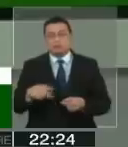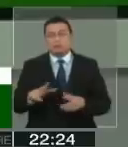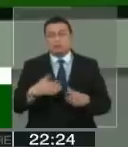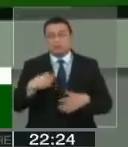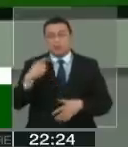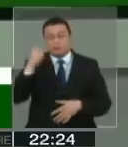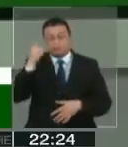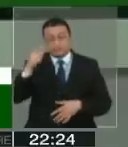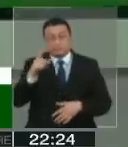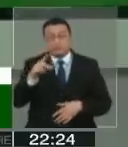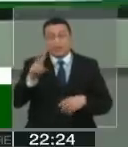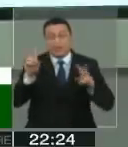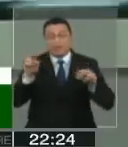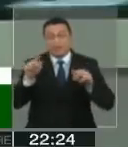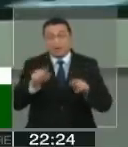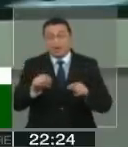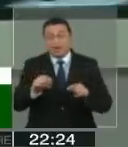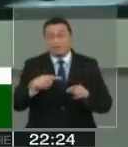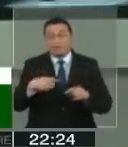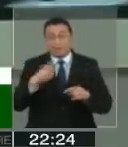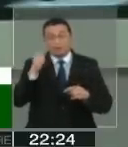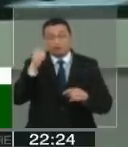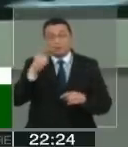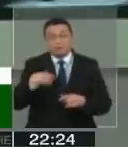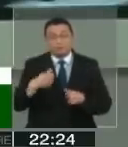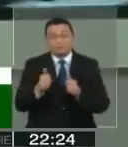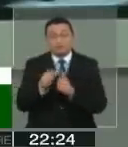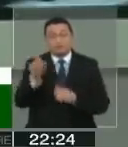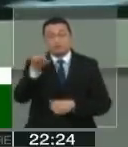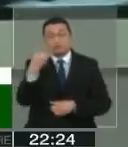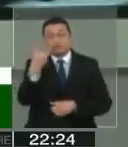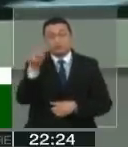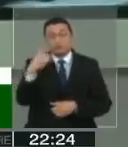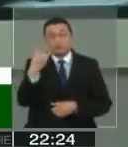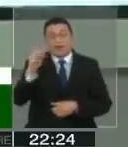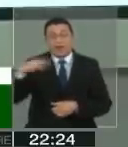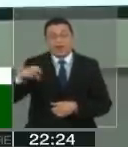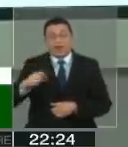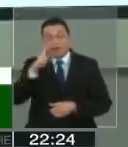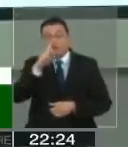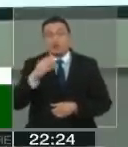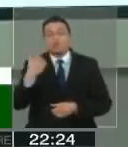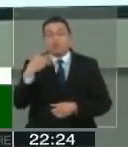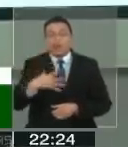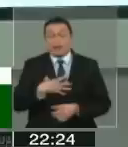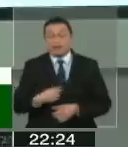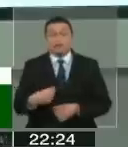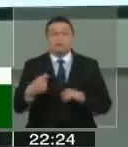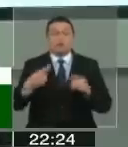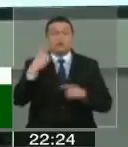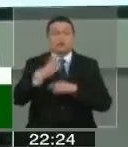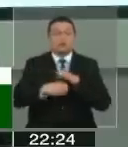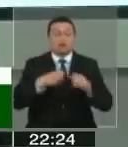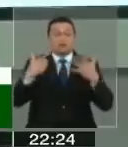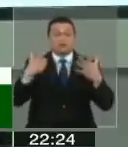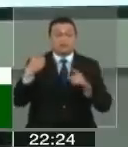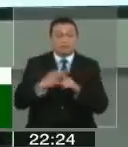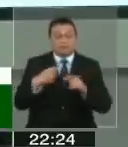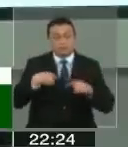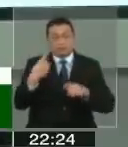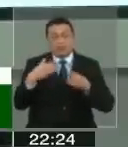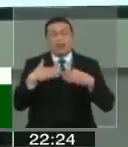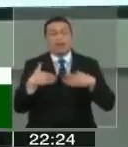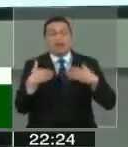cuando subimos el tema del síndrome con Susana, éramos cabros chicos. O sea, teníamos una hija de 1 año 7 meses y nos llegó este